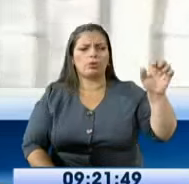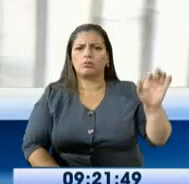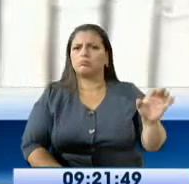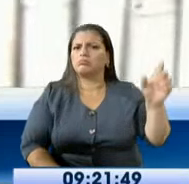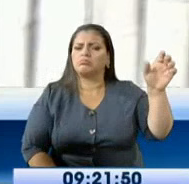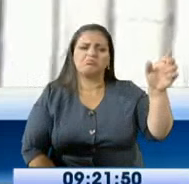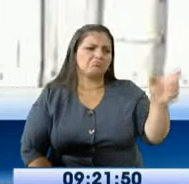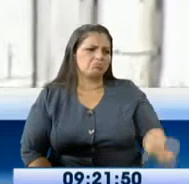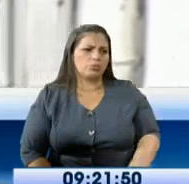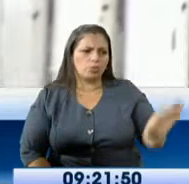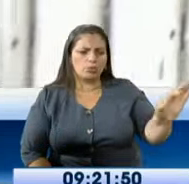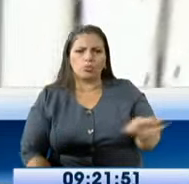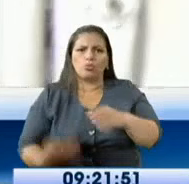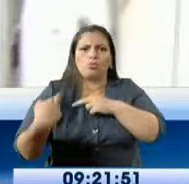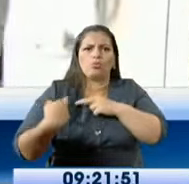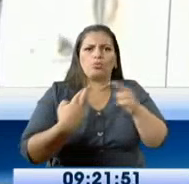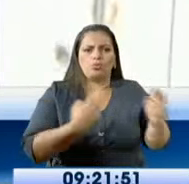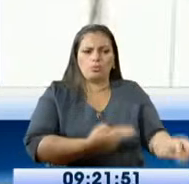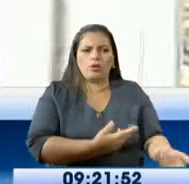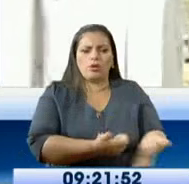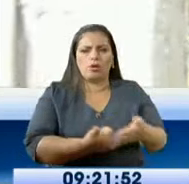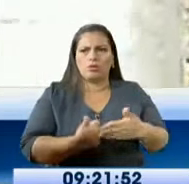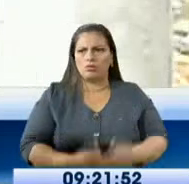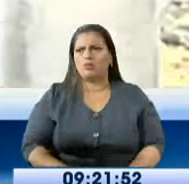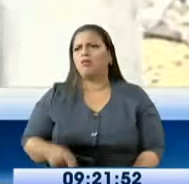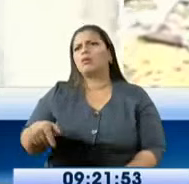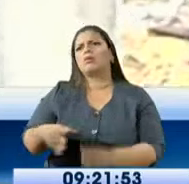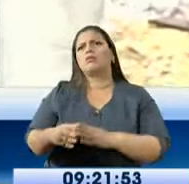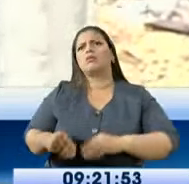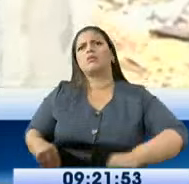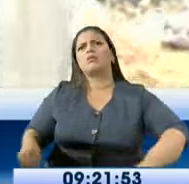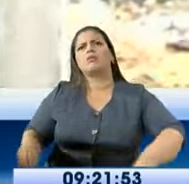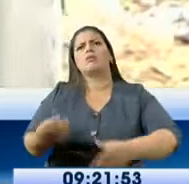con este solar vacío. Porque ya son años de años y